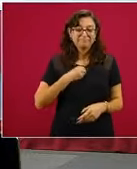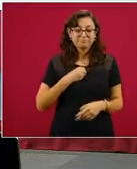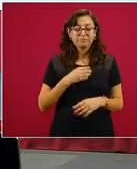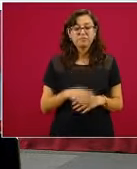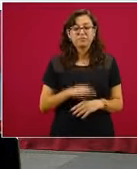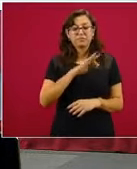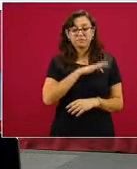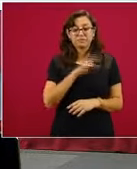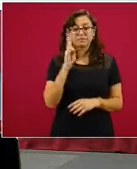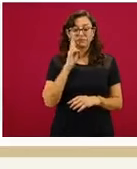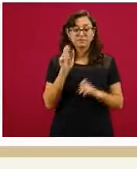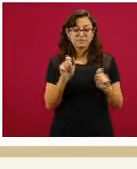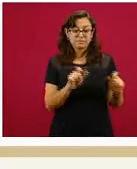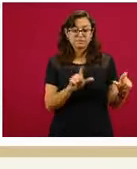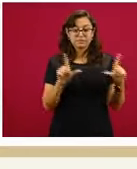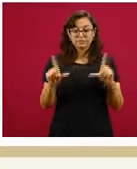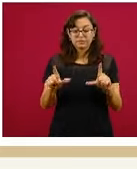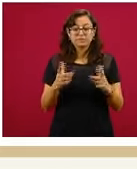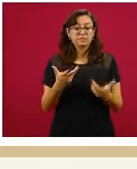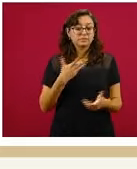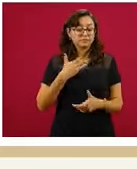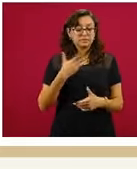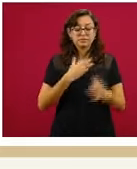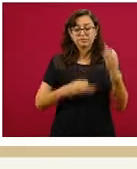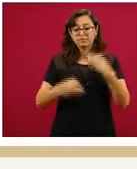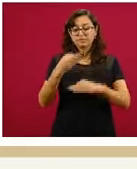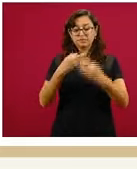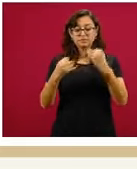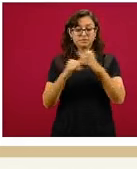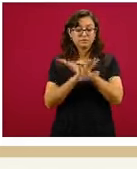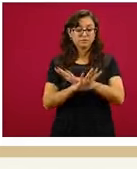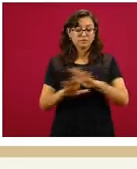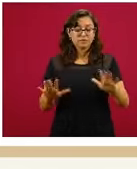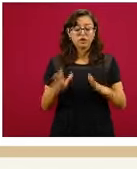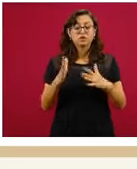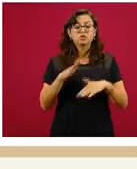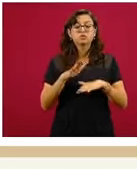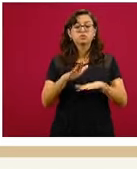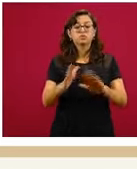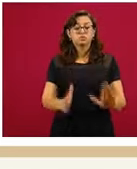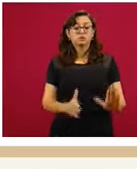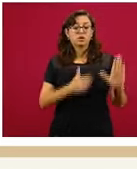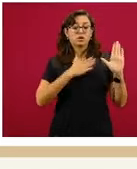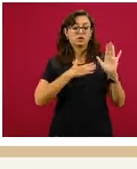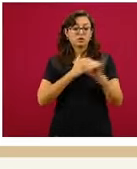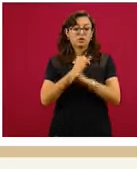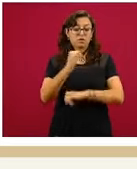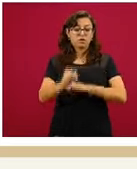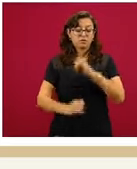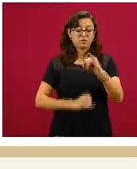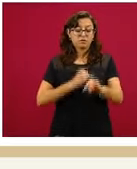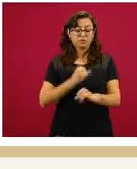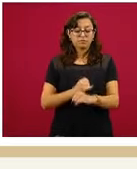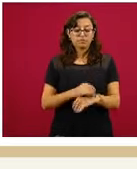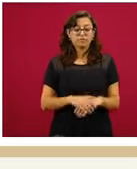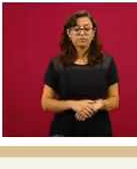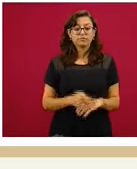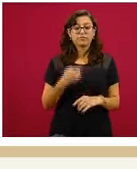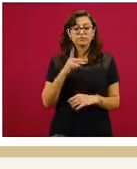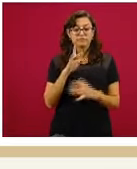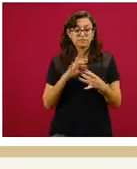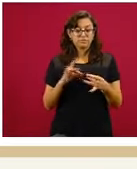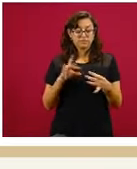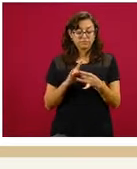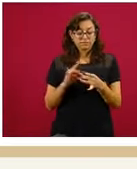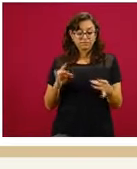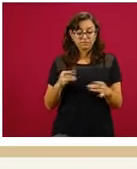en la lámina, se encuentra proyectado todo lo que son los compromisos que tenemos a nivel internacional. Pero antes de comenzar con ello, me parece